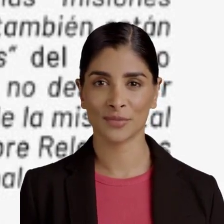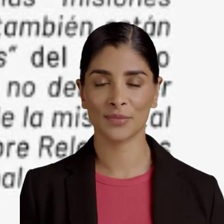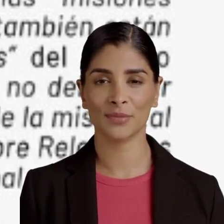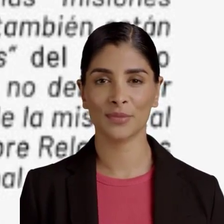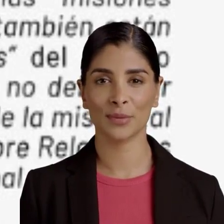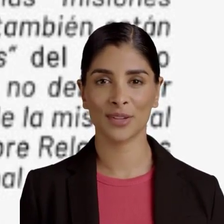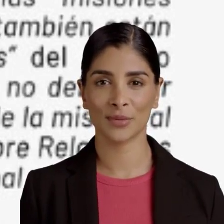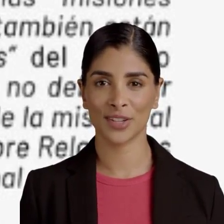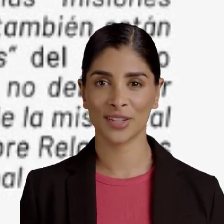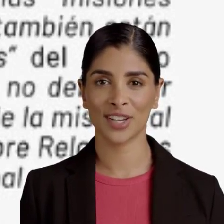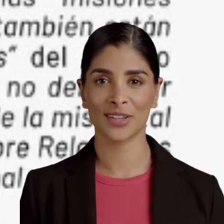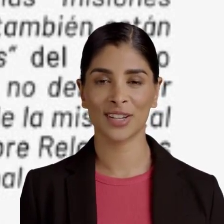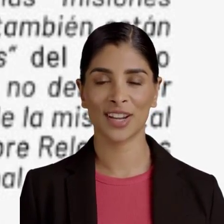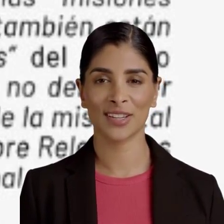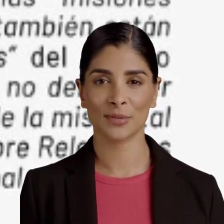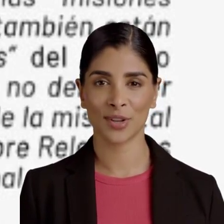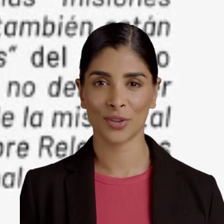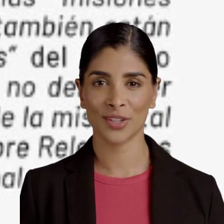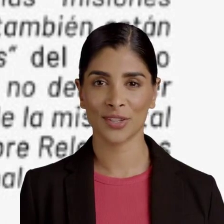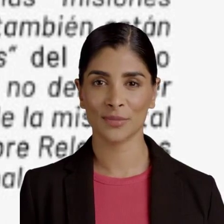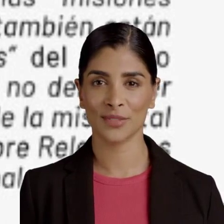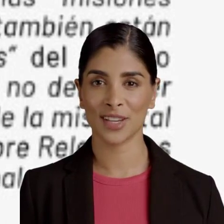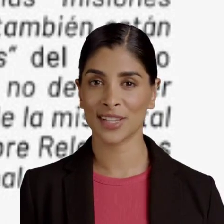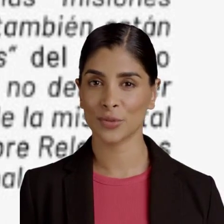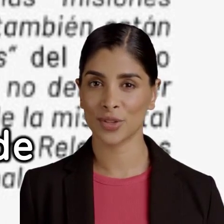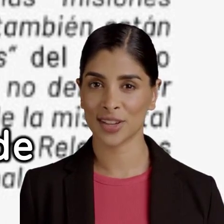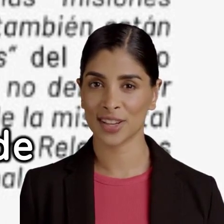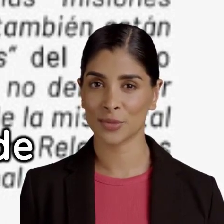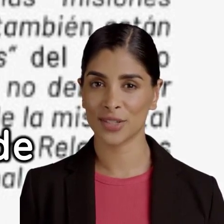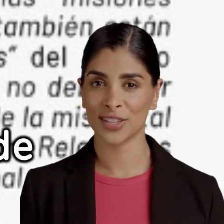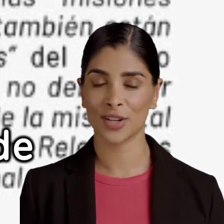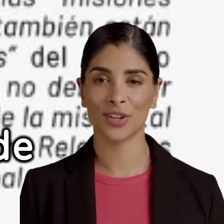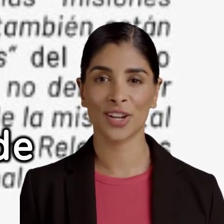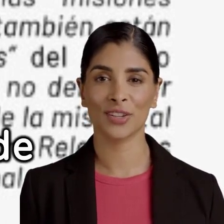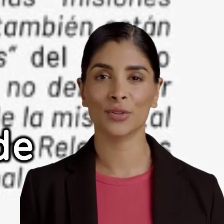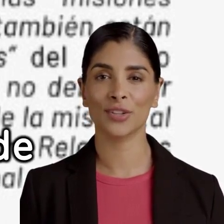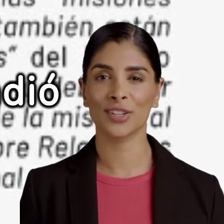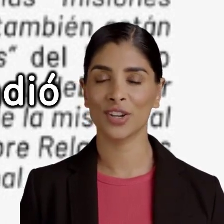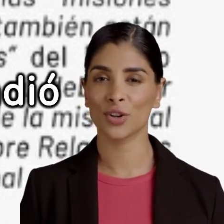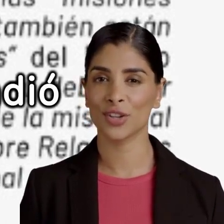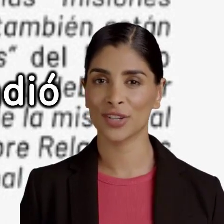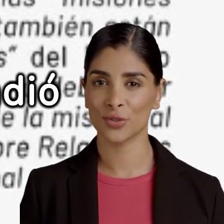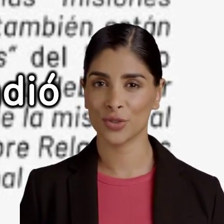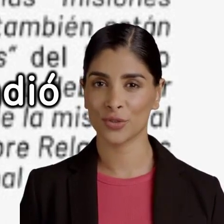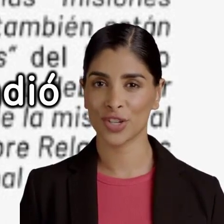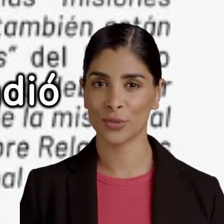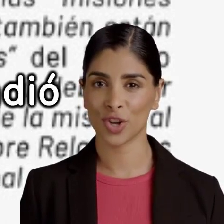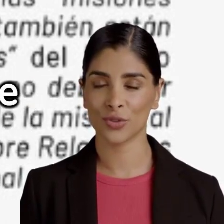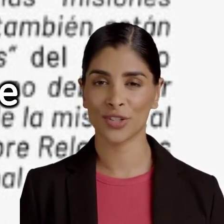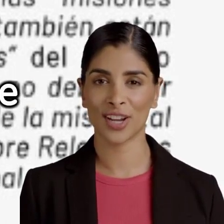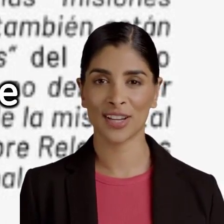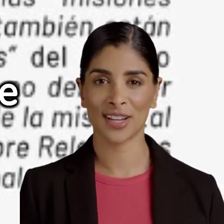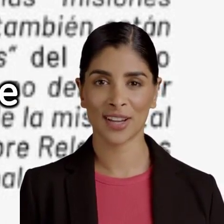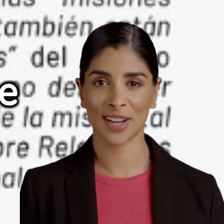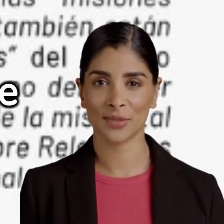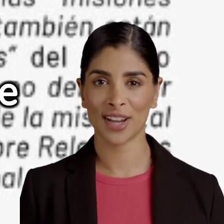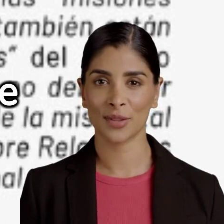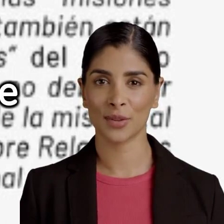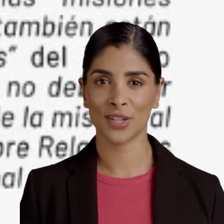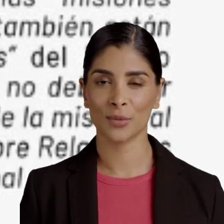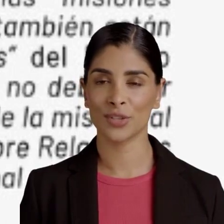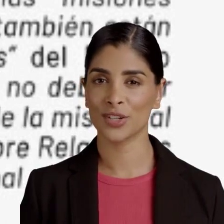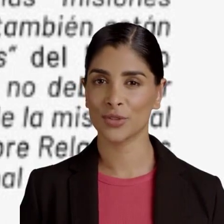abril pasadas las 15 de este miércoles 10 de Abril el Ministerio de relaciones exteriores difundió un despacho oficial en el que